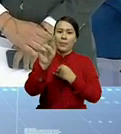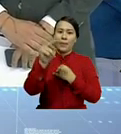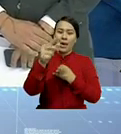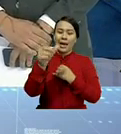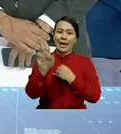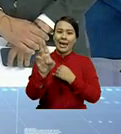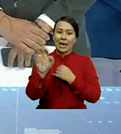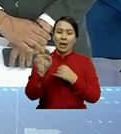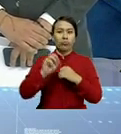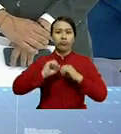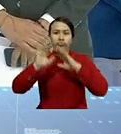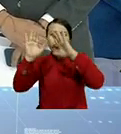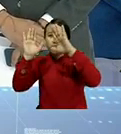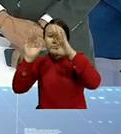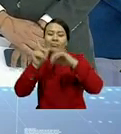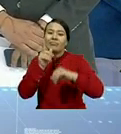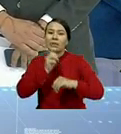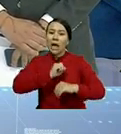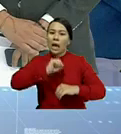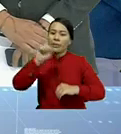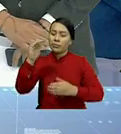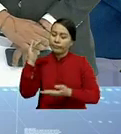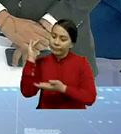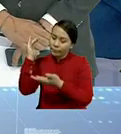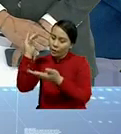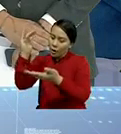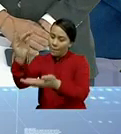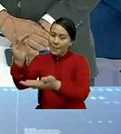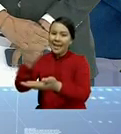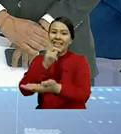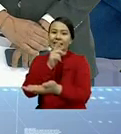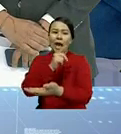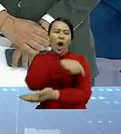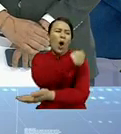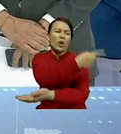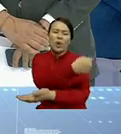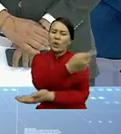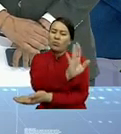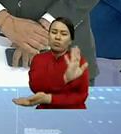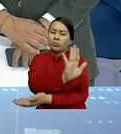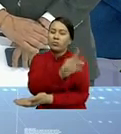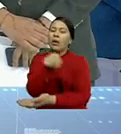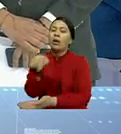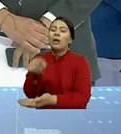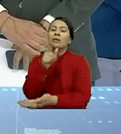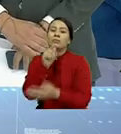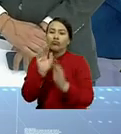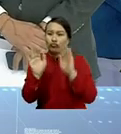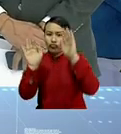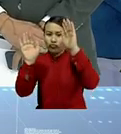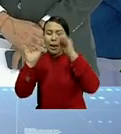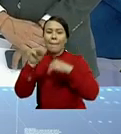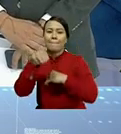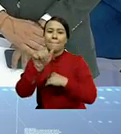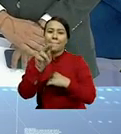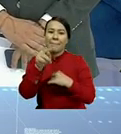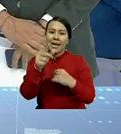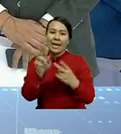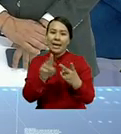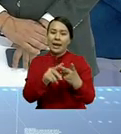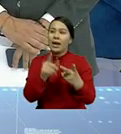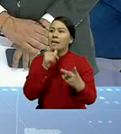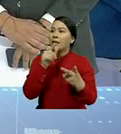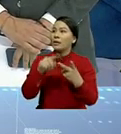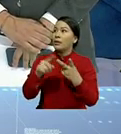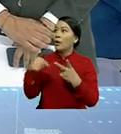Copa Barcelona se la debe a Frascarelli más que al resto de jugadores. Indudablemente que ayer fue una de las piezas